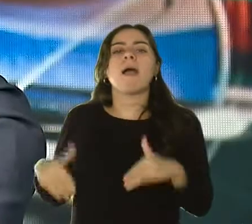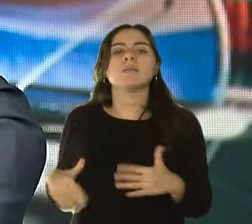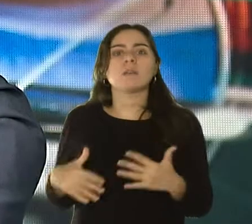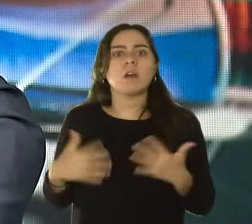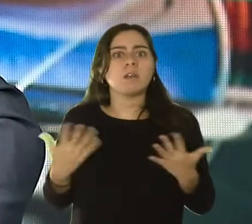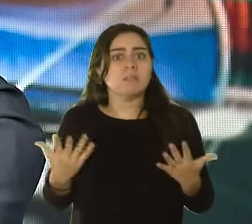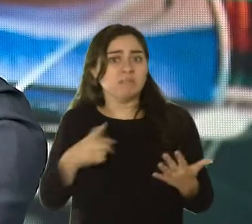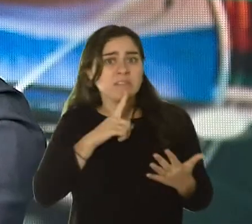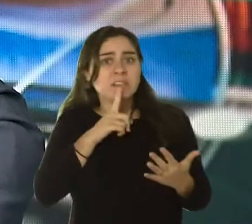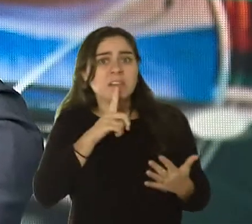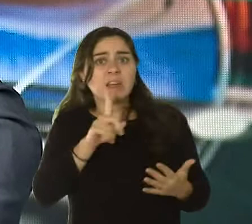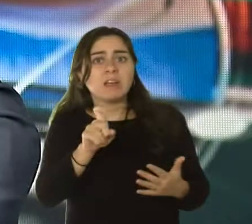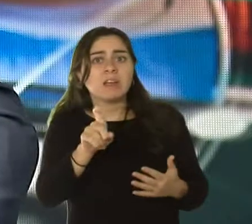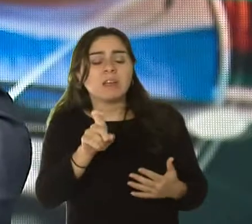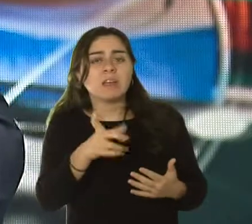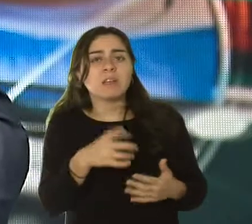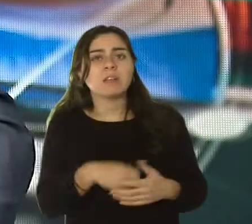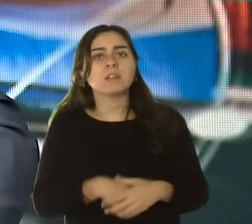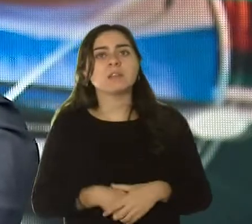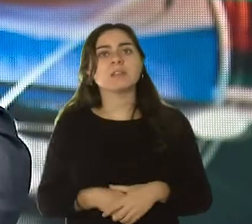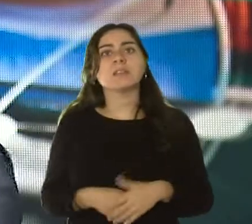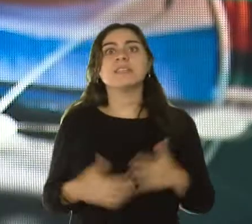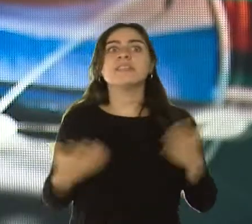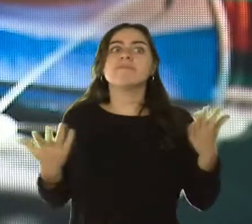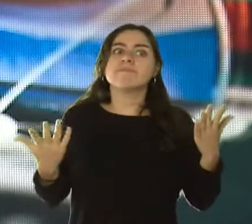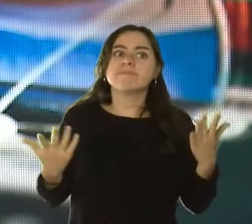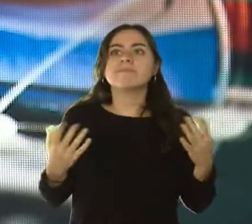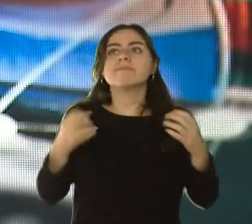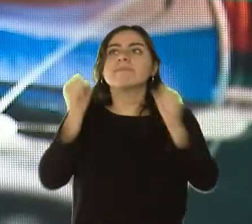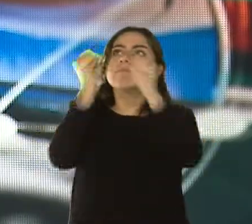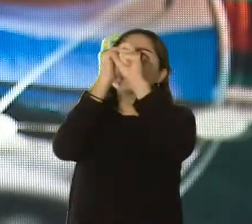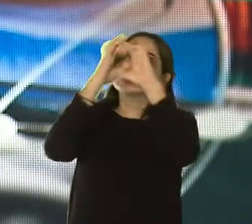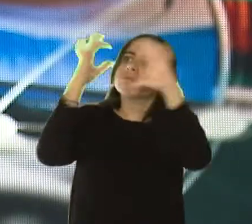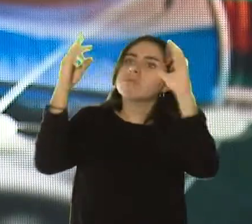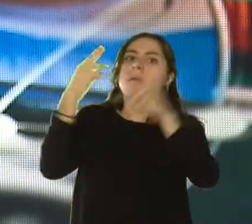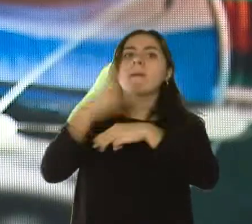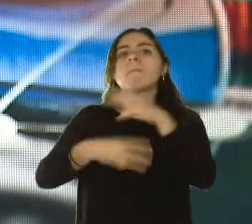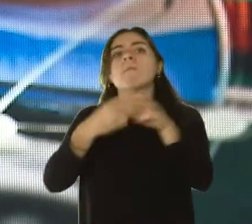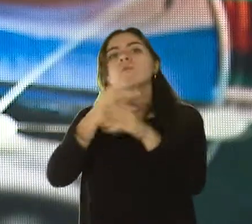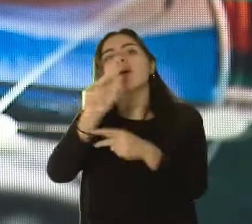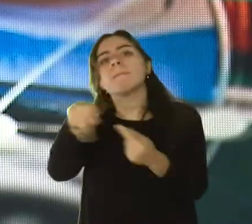Bueno, en un mundo perfecto los bancos trabajarían